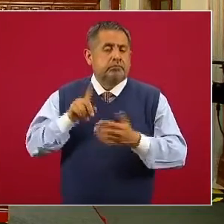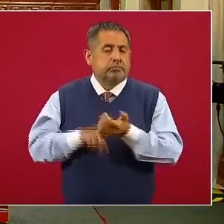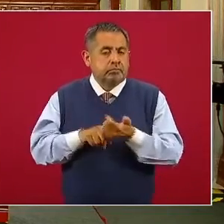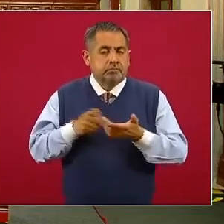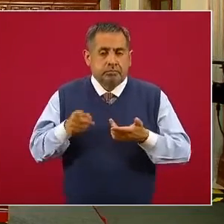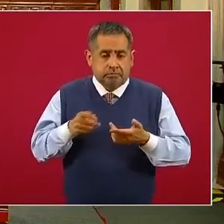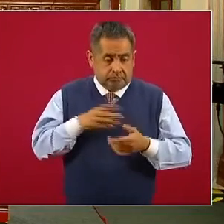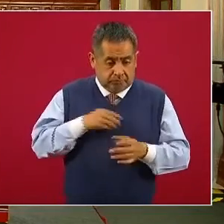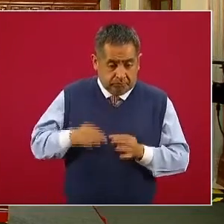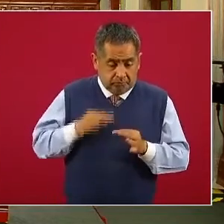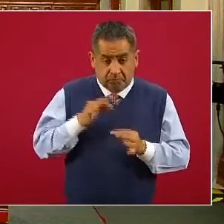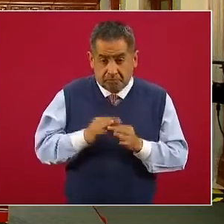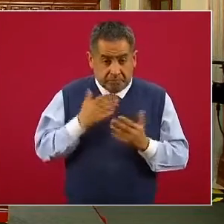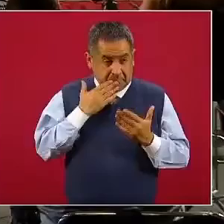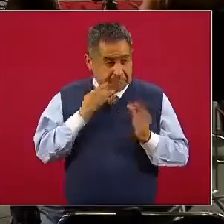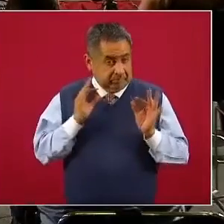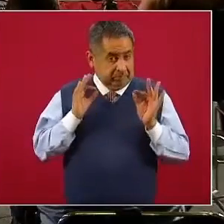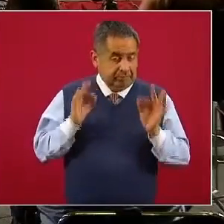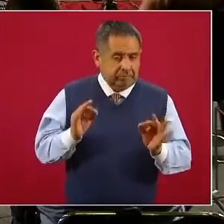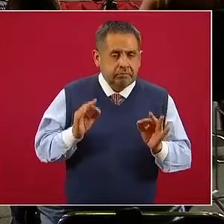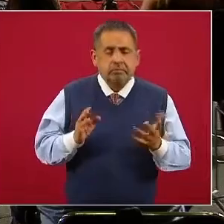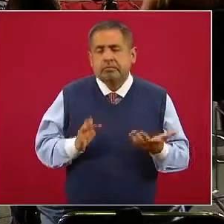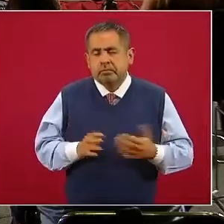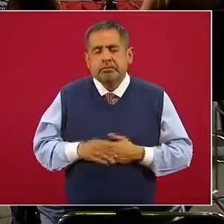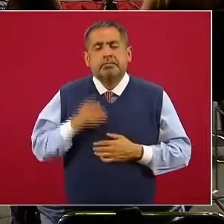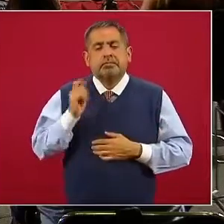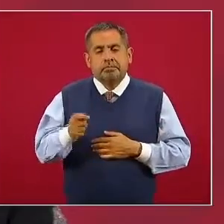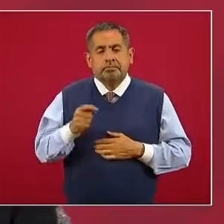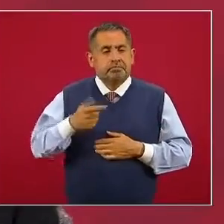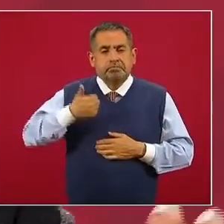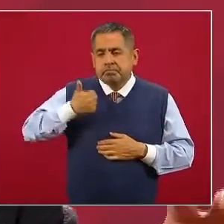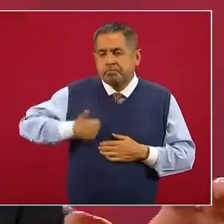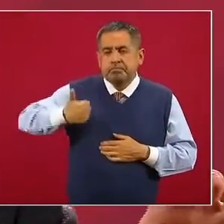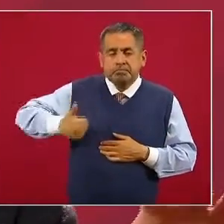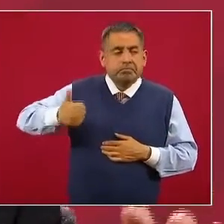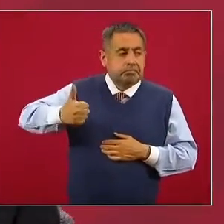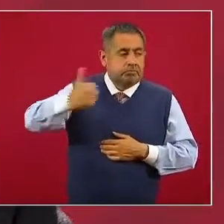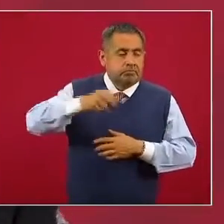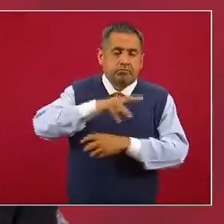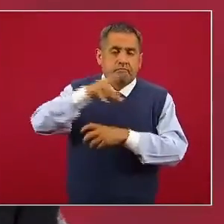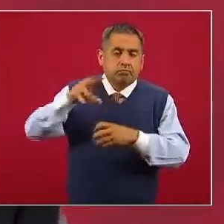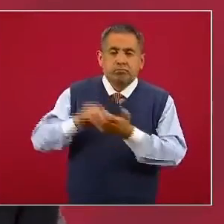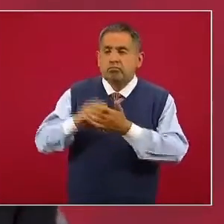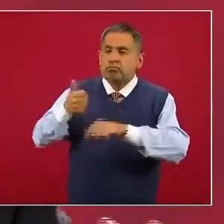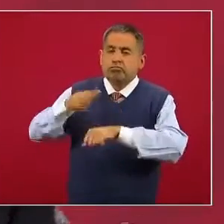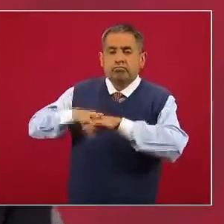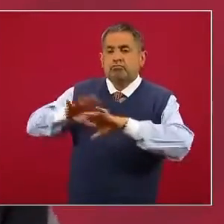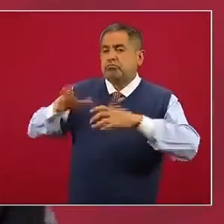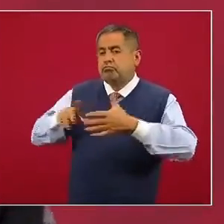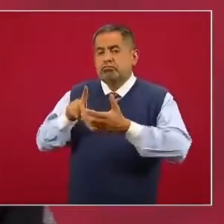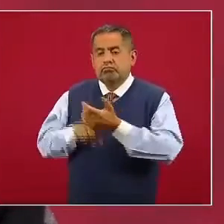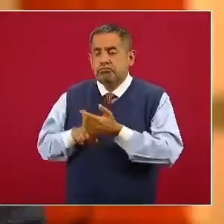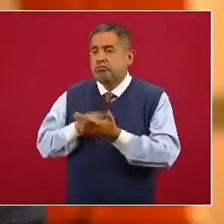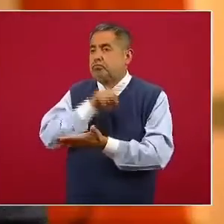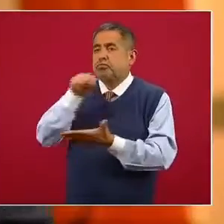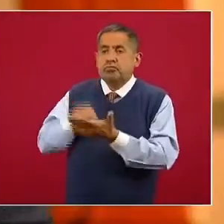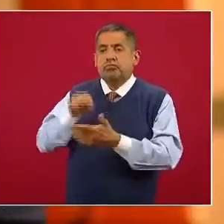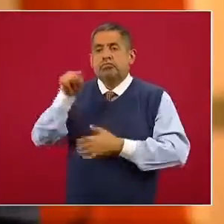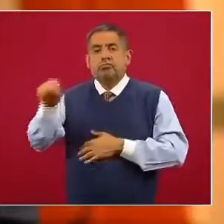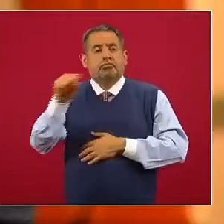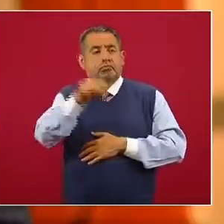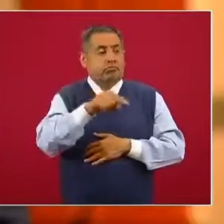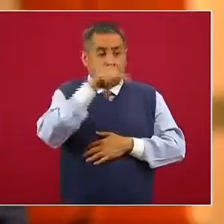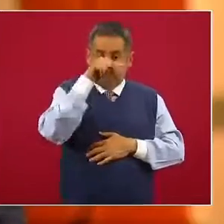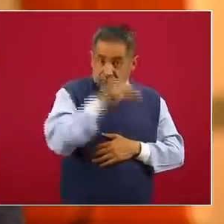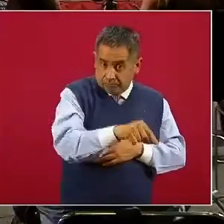protocolo se cumple y sea supervisado, que se cumple, es de cada una de las administraciones de las sedes. Las